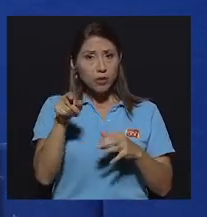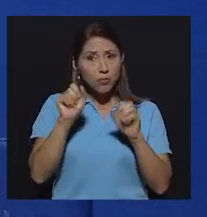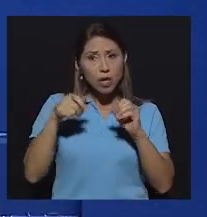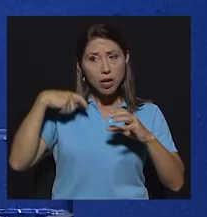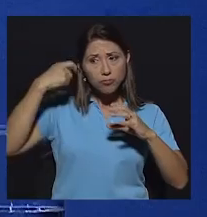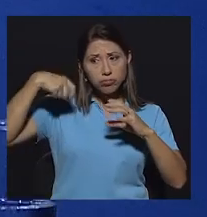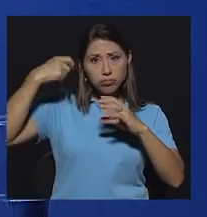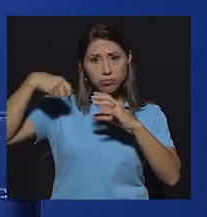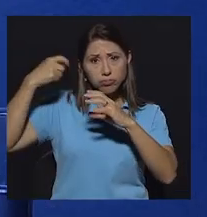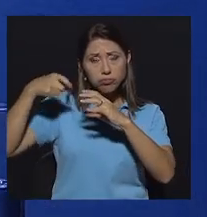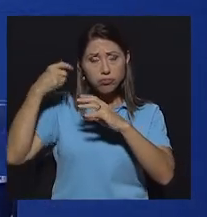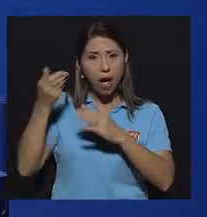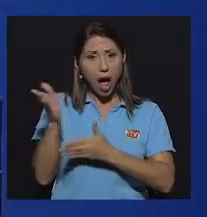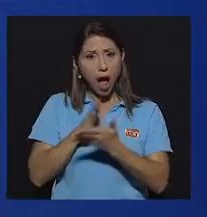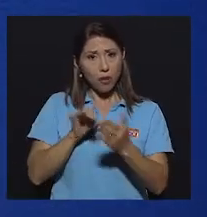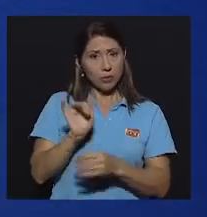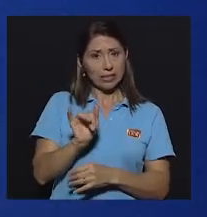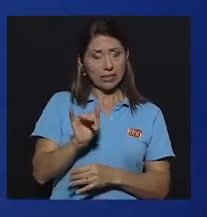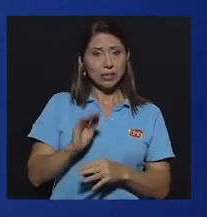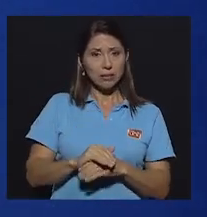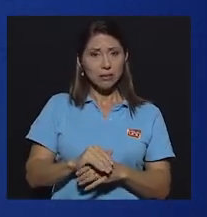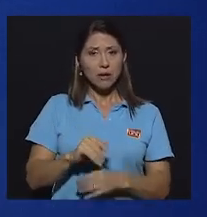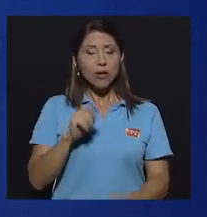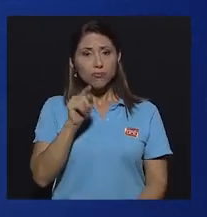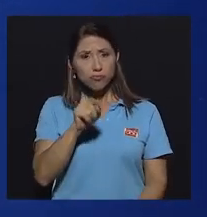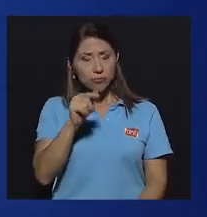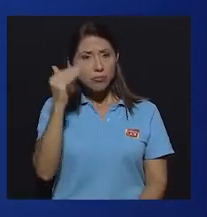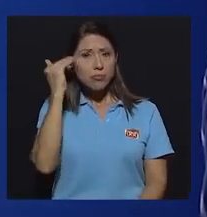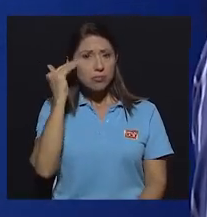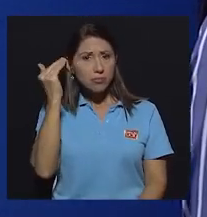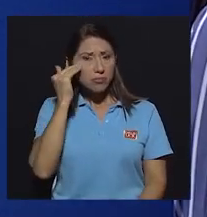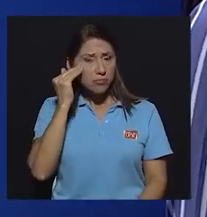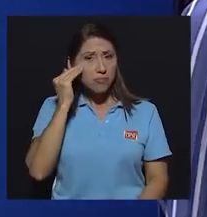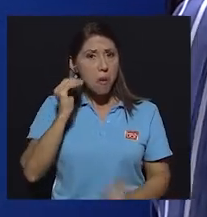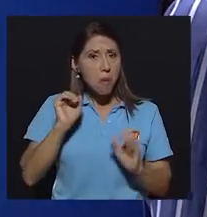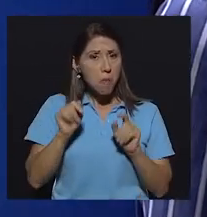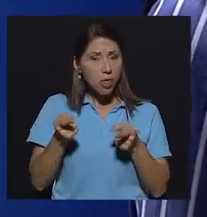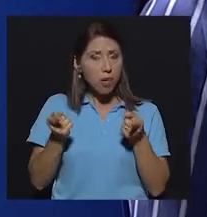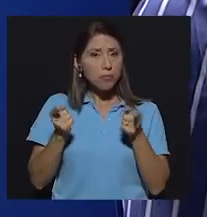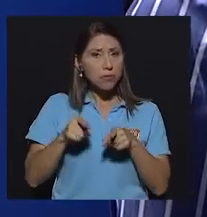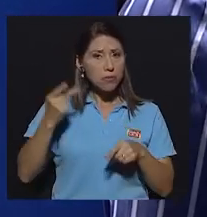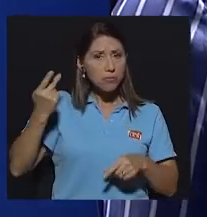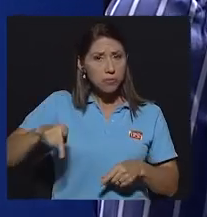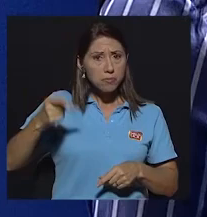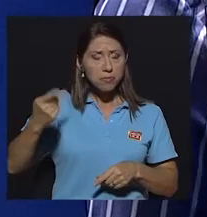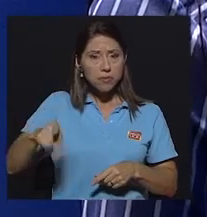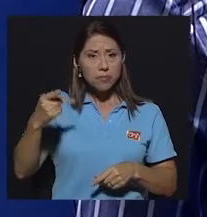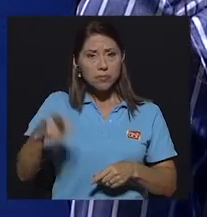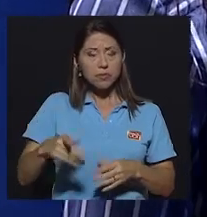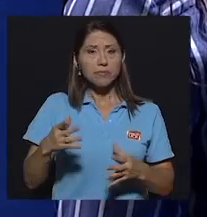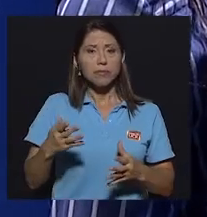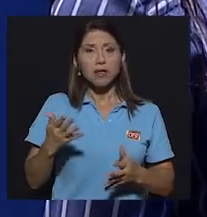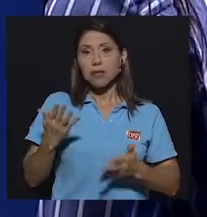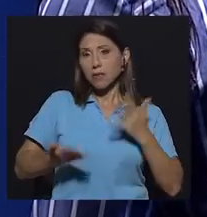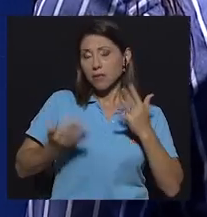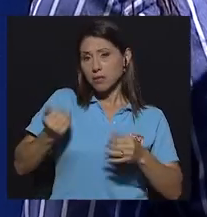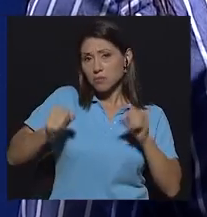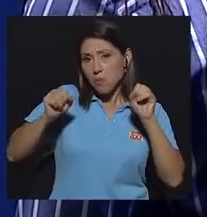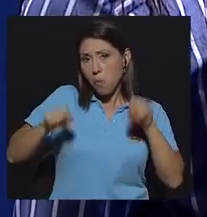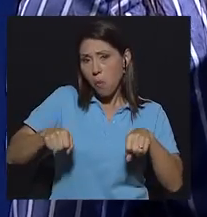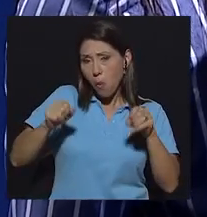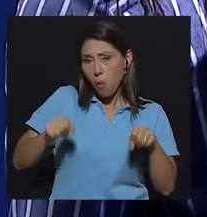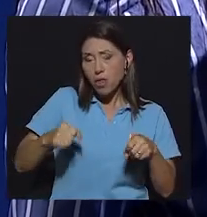esta manera? ¿Estabas consciente de los riesgos que estabas asumiendo? ¿Podía haber un cambio,